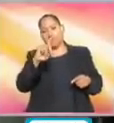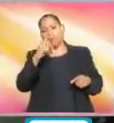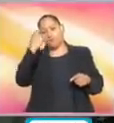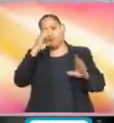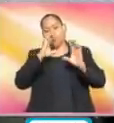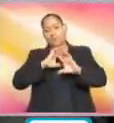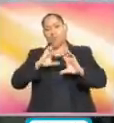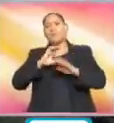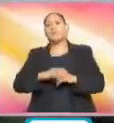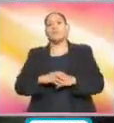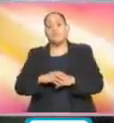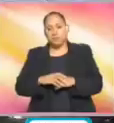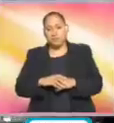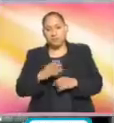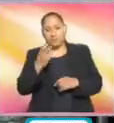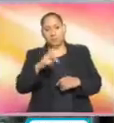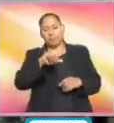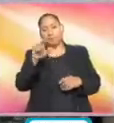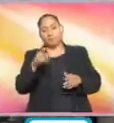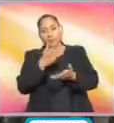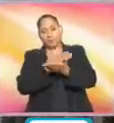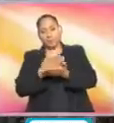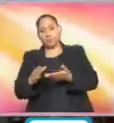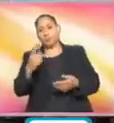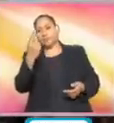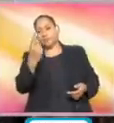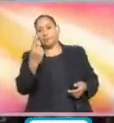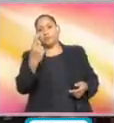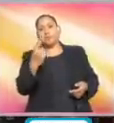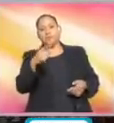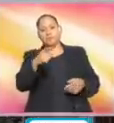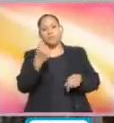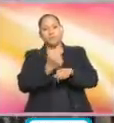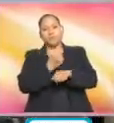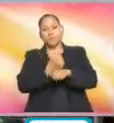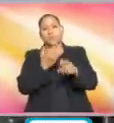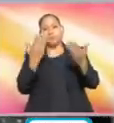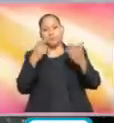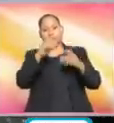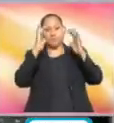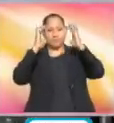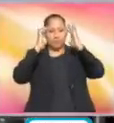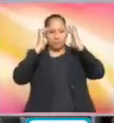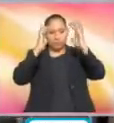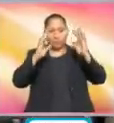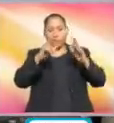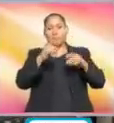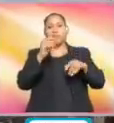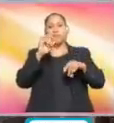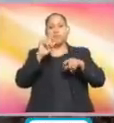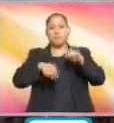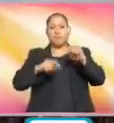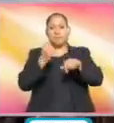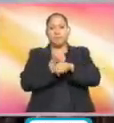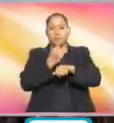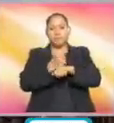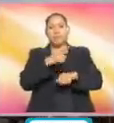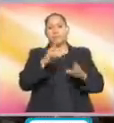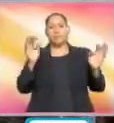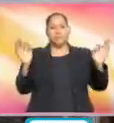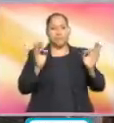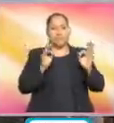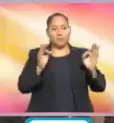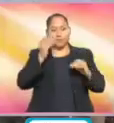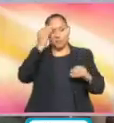álbum, ¿no? Exactamente así, y aparte de eso, uno de ellos pasaba descalzo y el Santo pasó descalzo ese día y estaba haciendo un frillazo